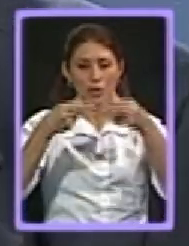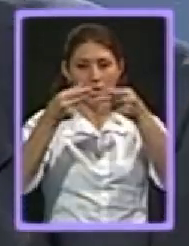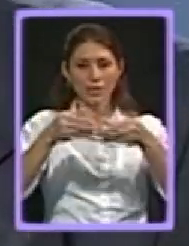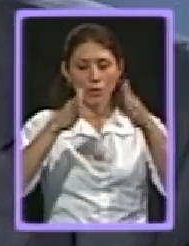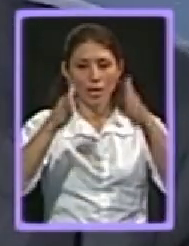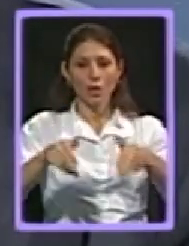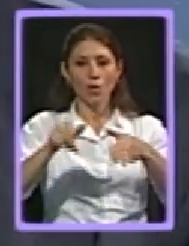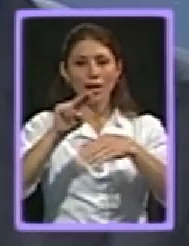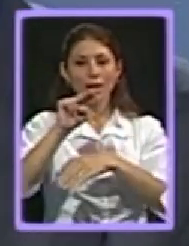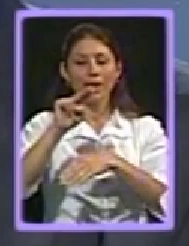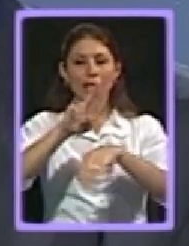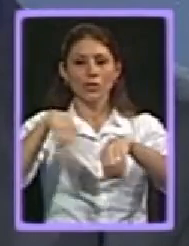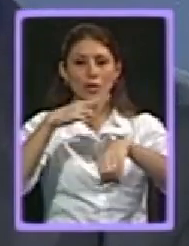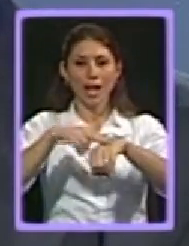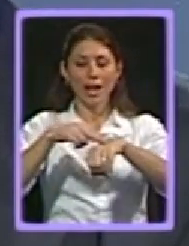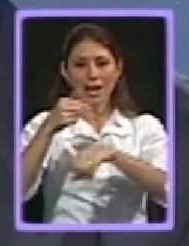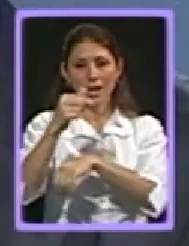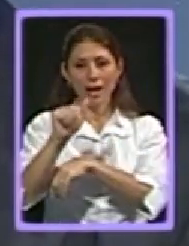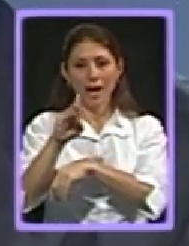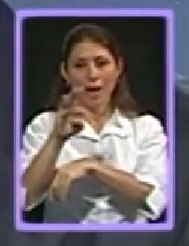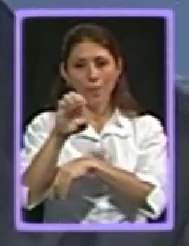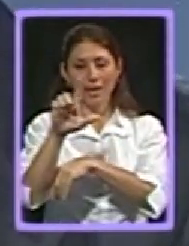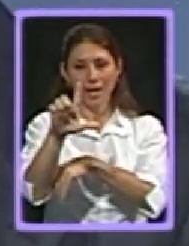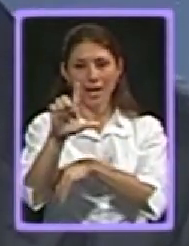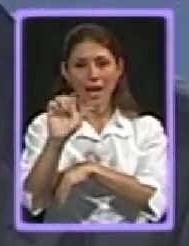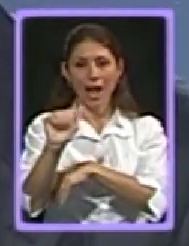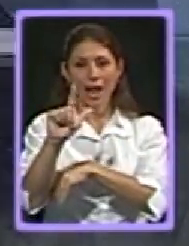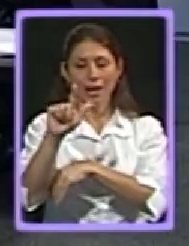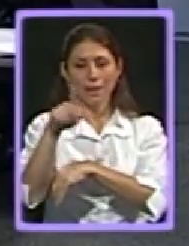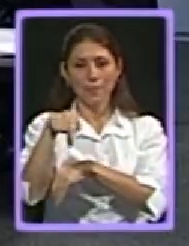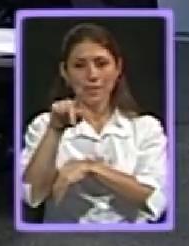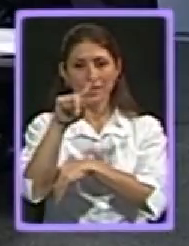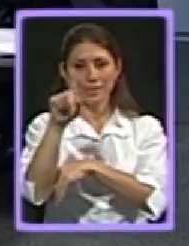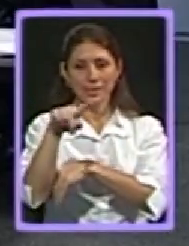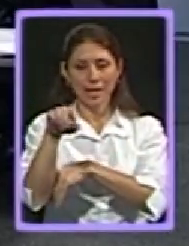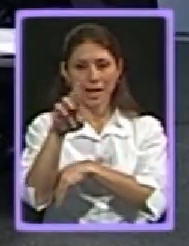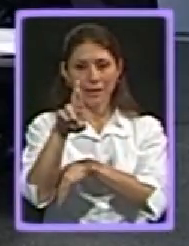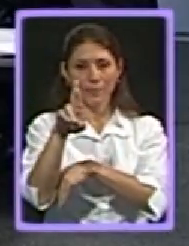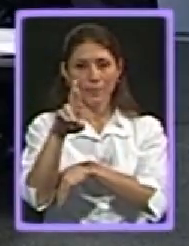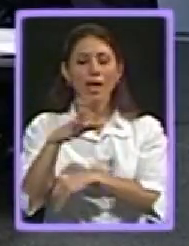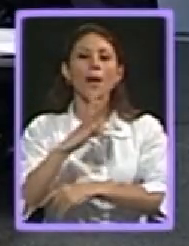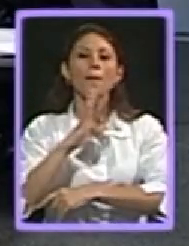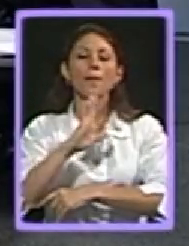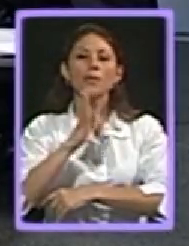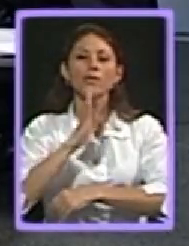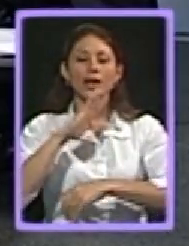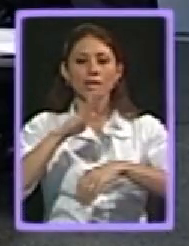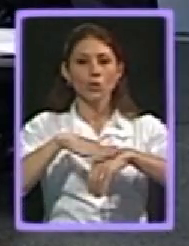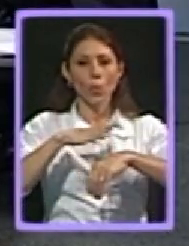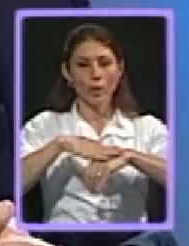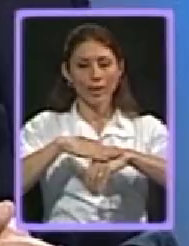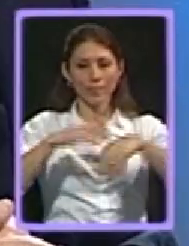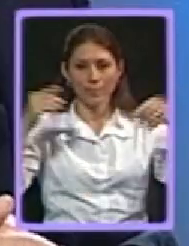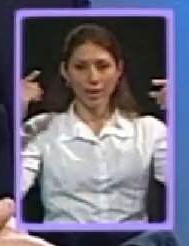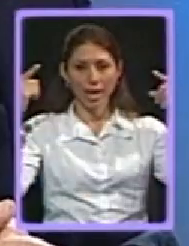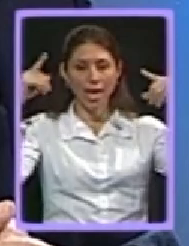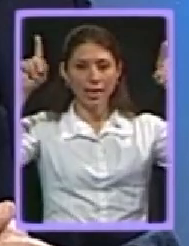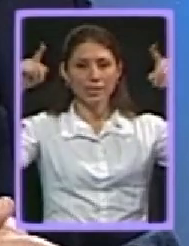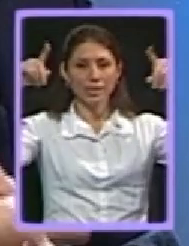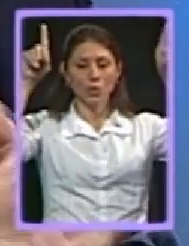Alpizar, y pues un poco vamos a hablar de los éxitos